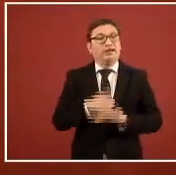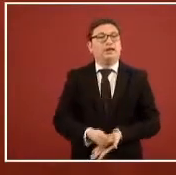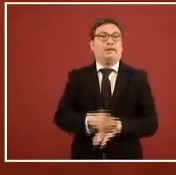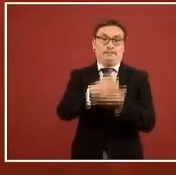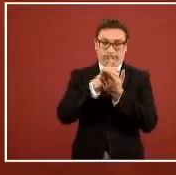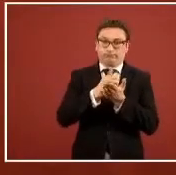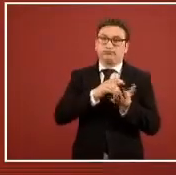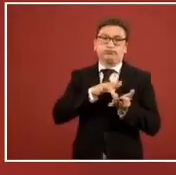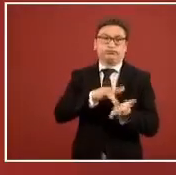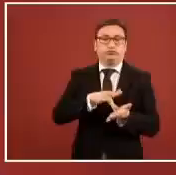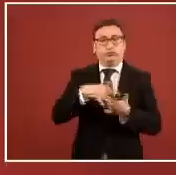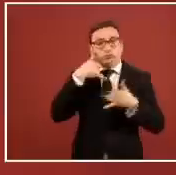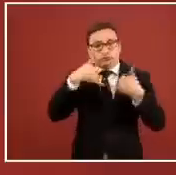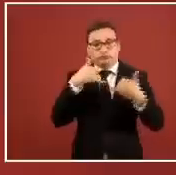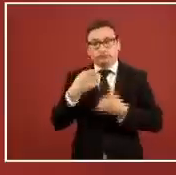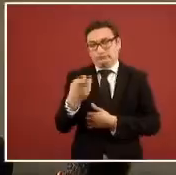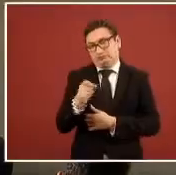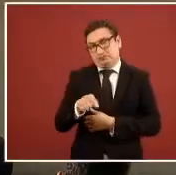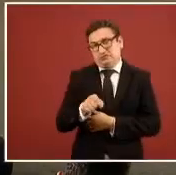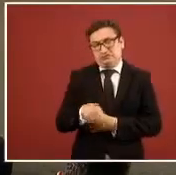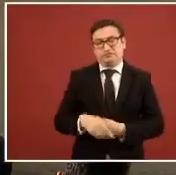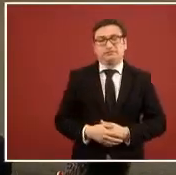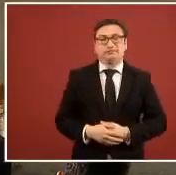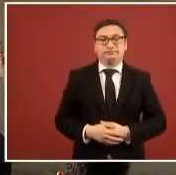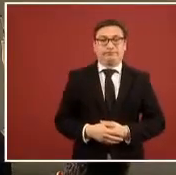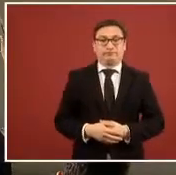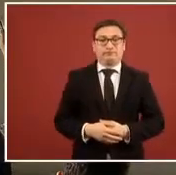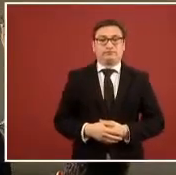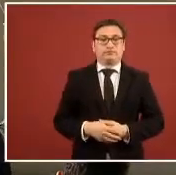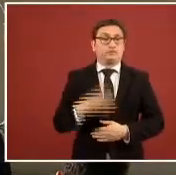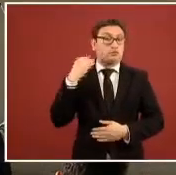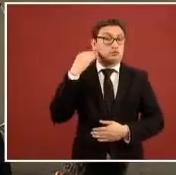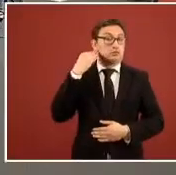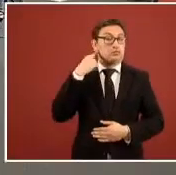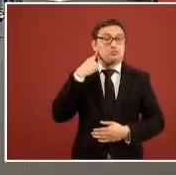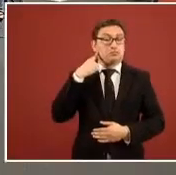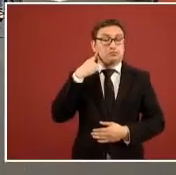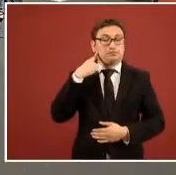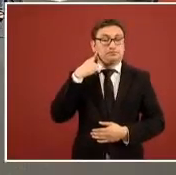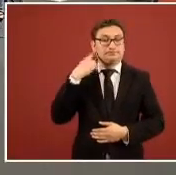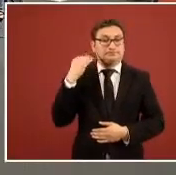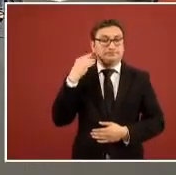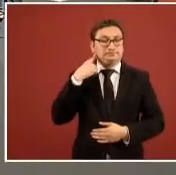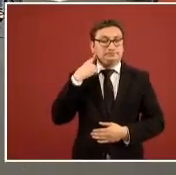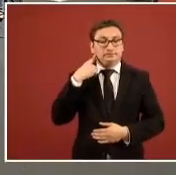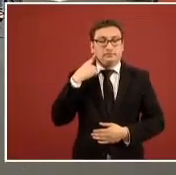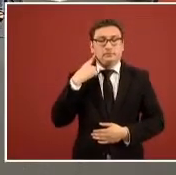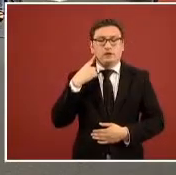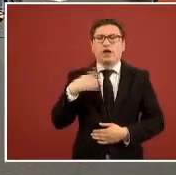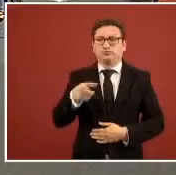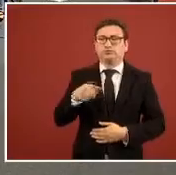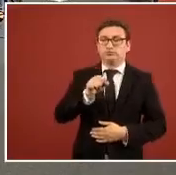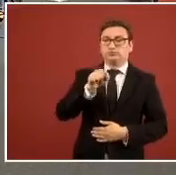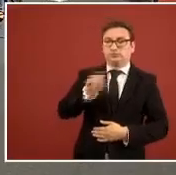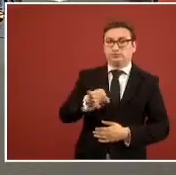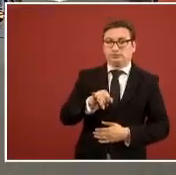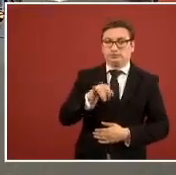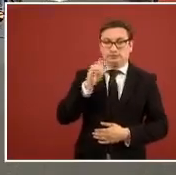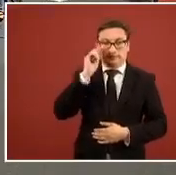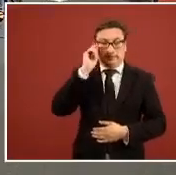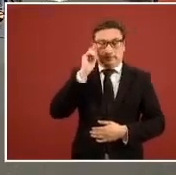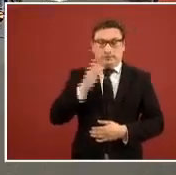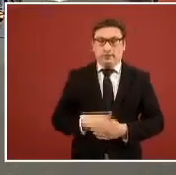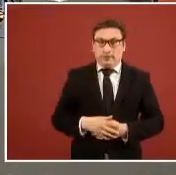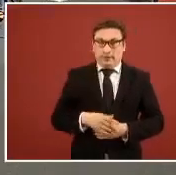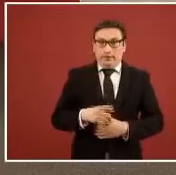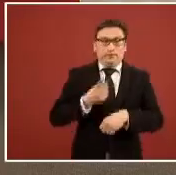entraron a apoyar en esta actividad. Gracias. ¿Está aislado? Sí. La